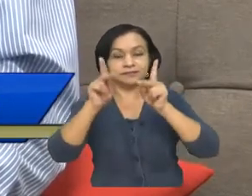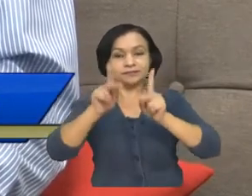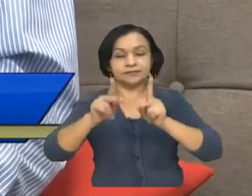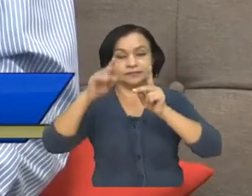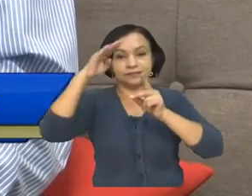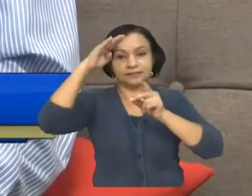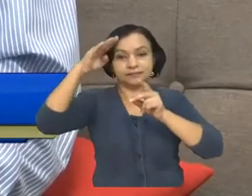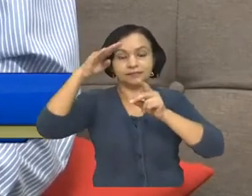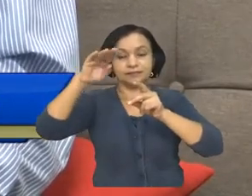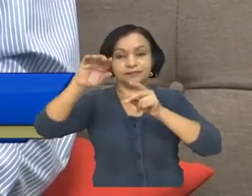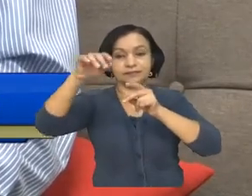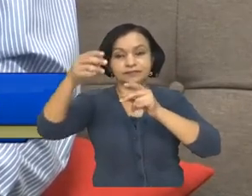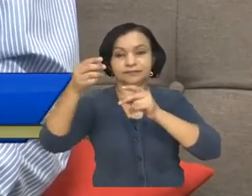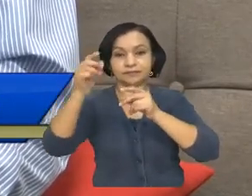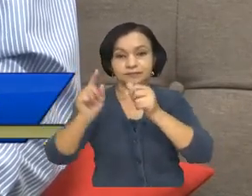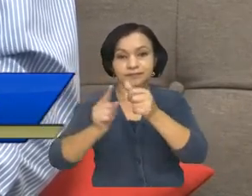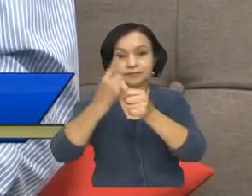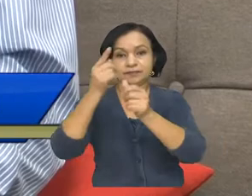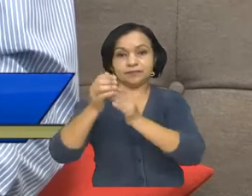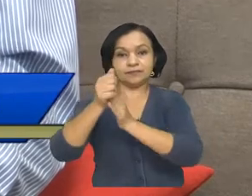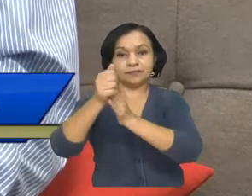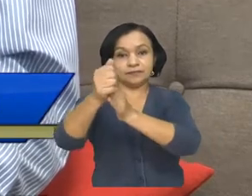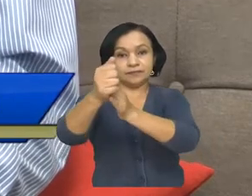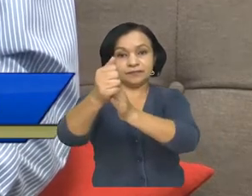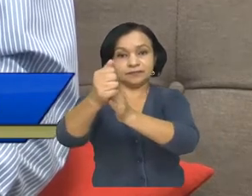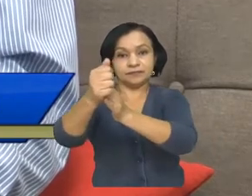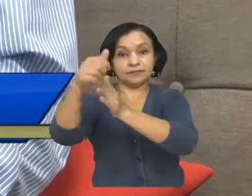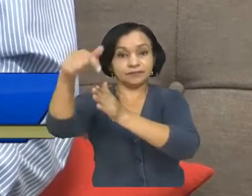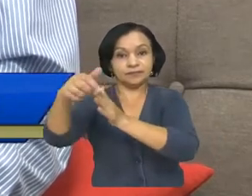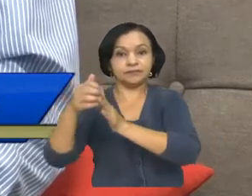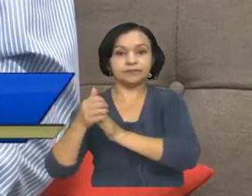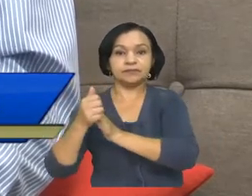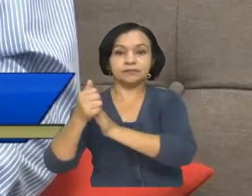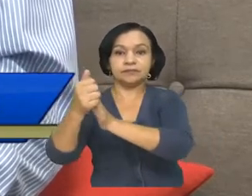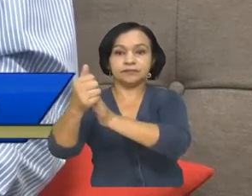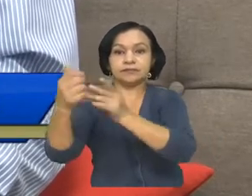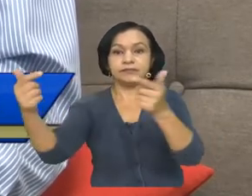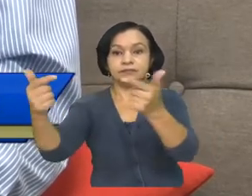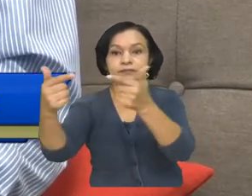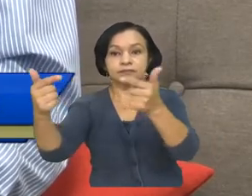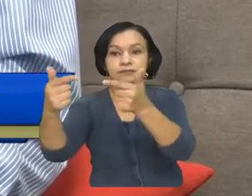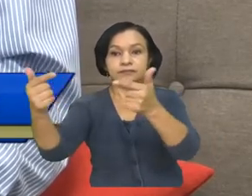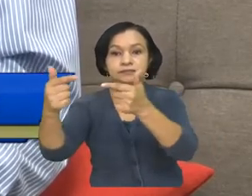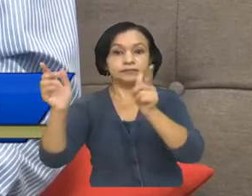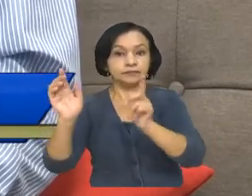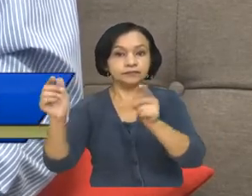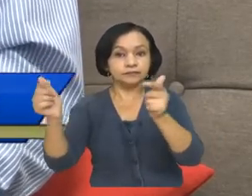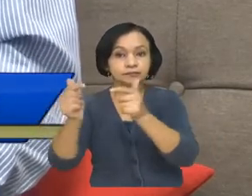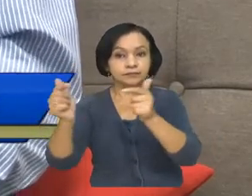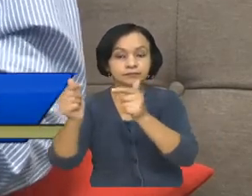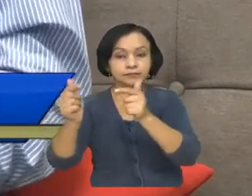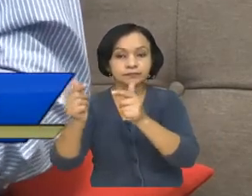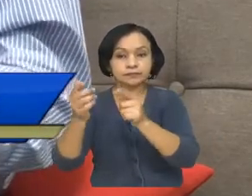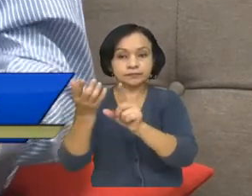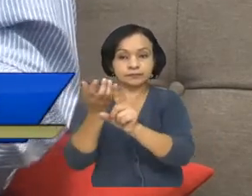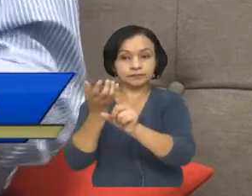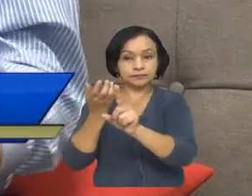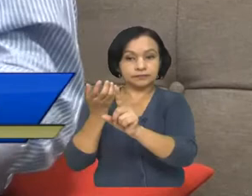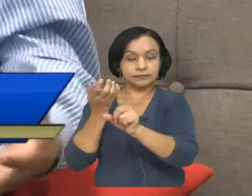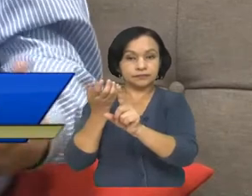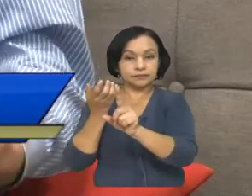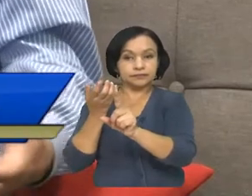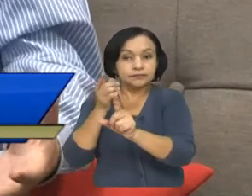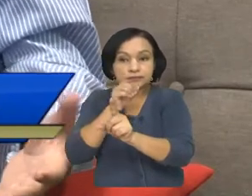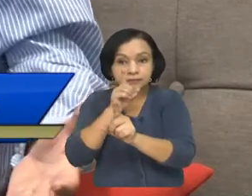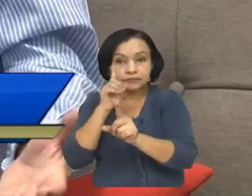gente que estaba adelante, los compañeros, había combates adelante, ¿verdad? Entonces lógicamente teníamos que